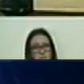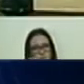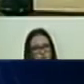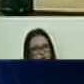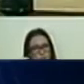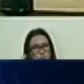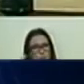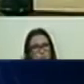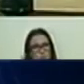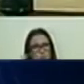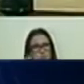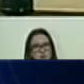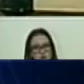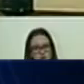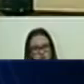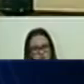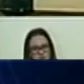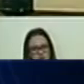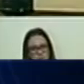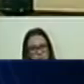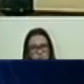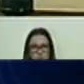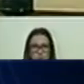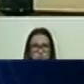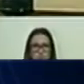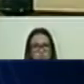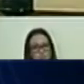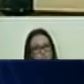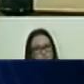exterior, que aquí tienen su tierra, aquí tienen a un